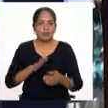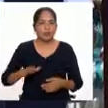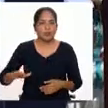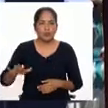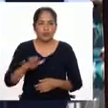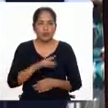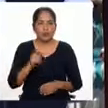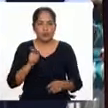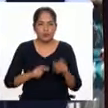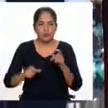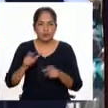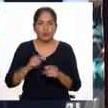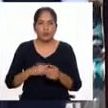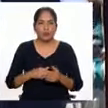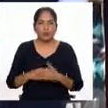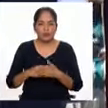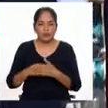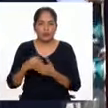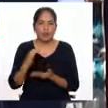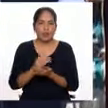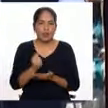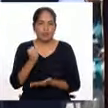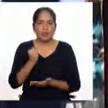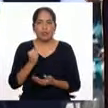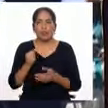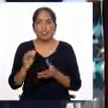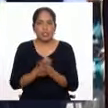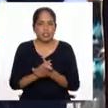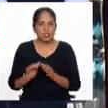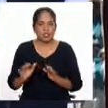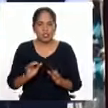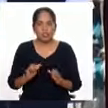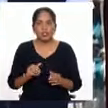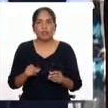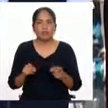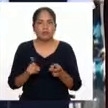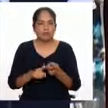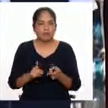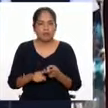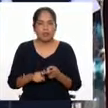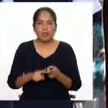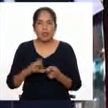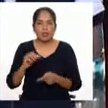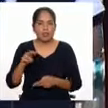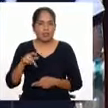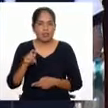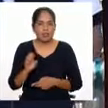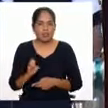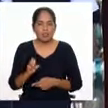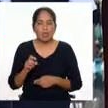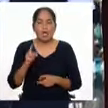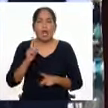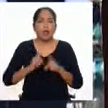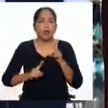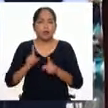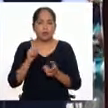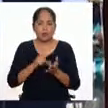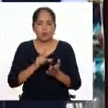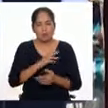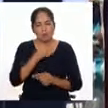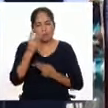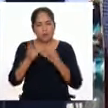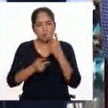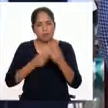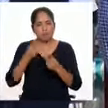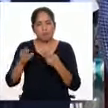esa ciudad de Ica, de Cañete, de Chincha, y seguramente hasta pacientes de Lima van a ir a este